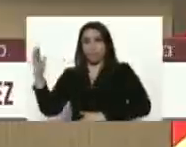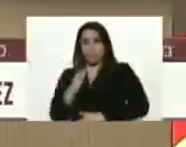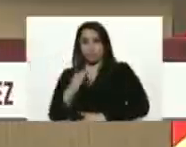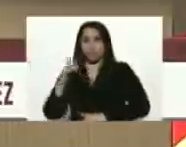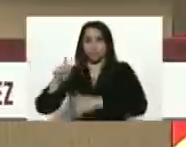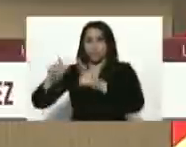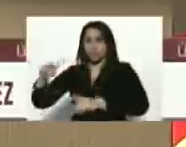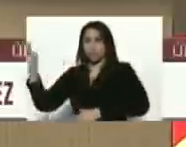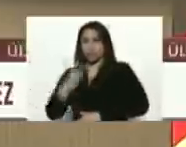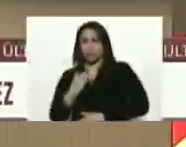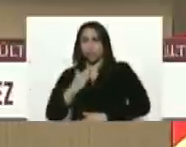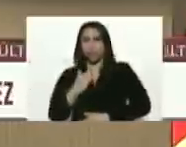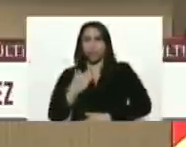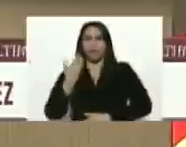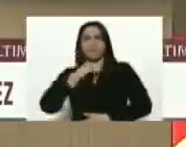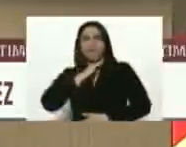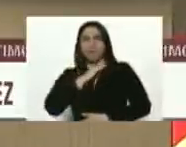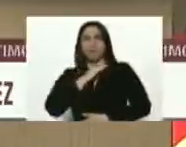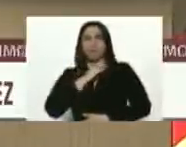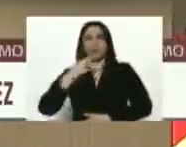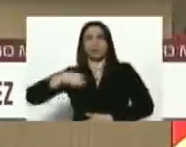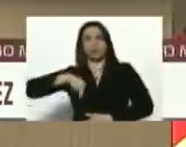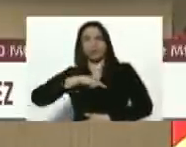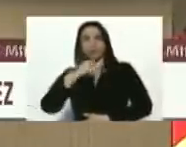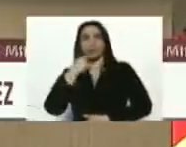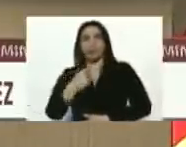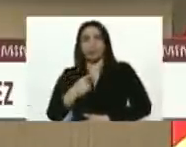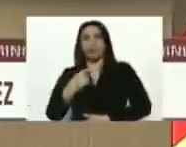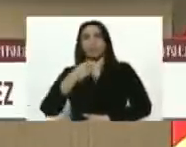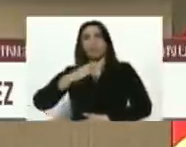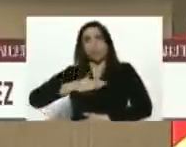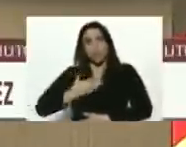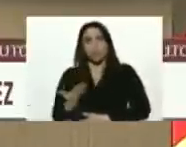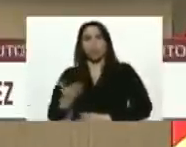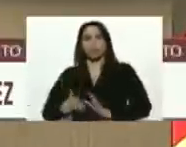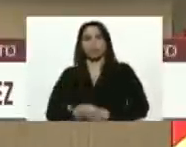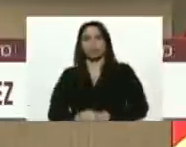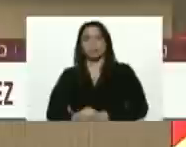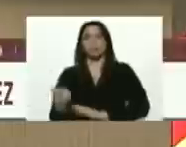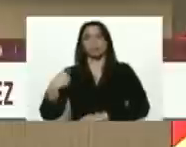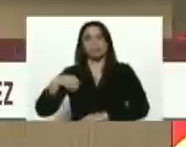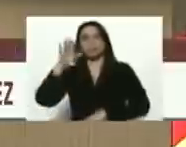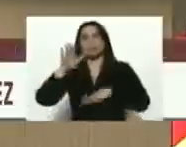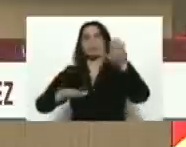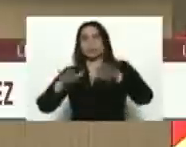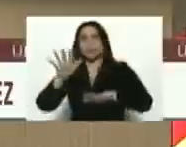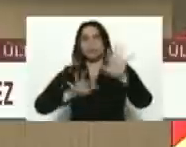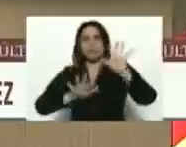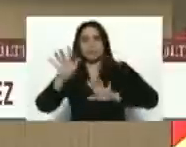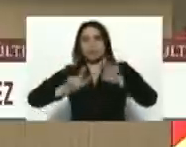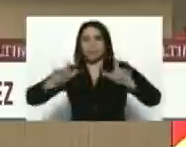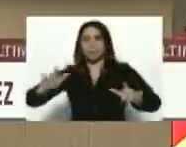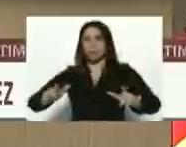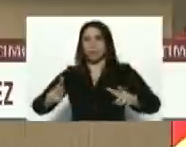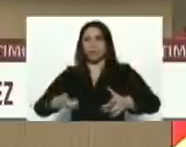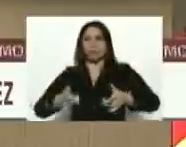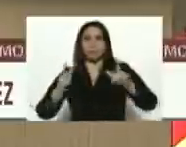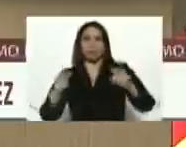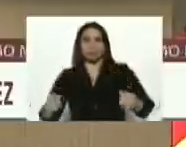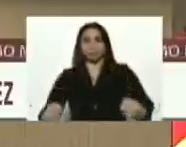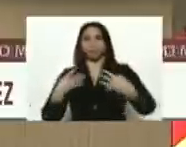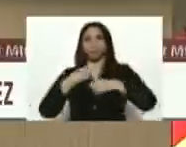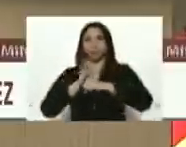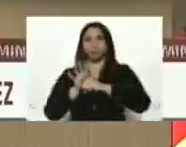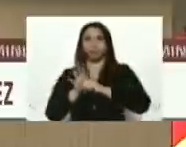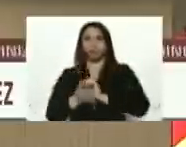no tener esos casos importados, podríamos decir prácticamente que tendríamos apenas 15 casos activos del